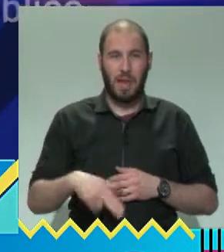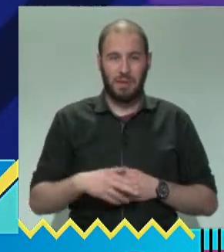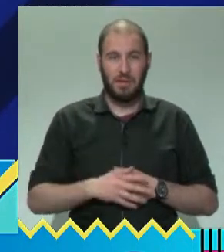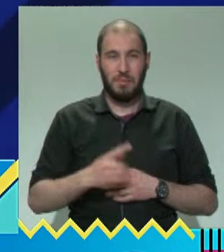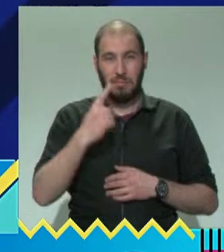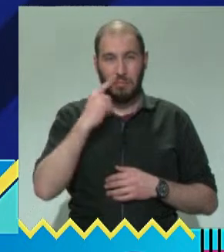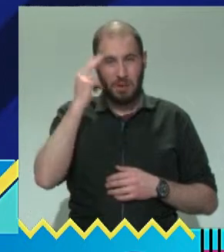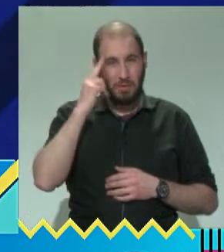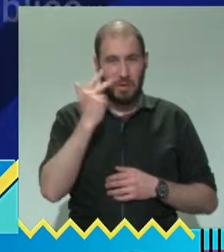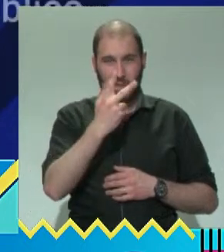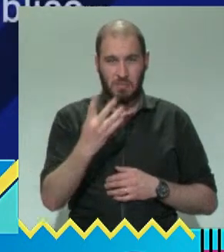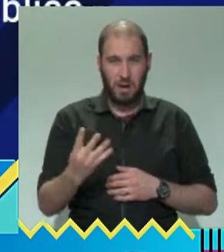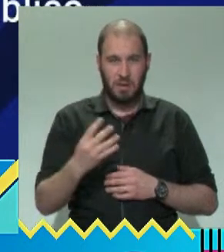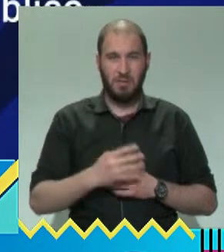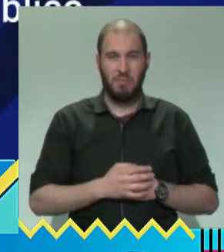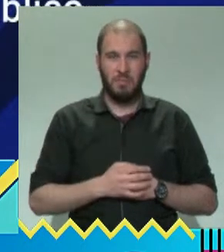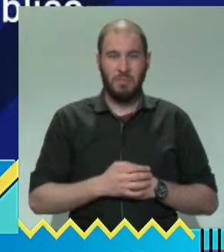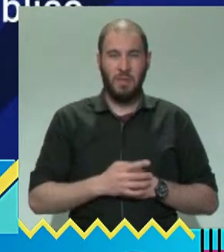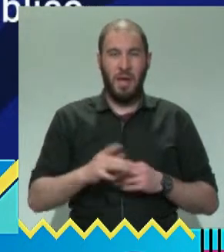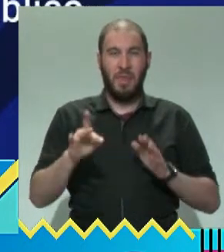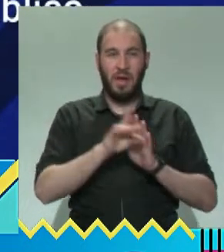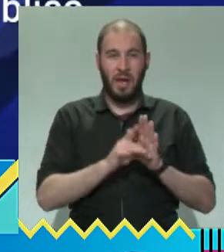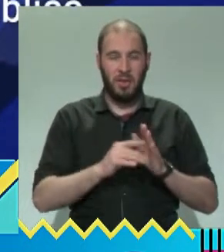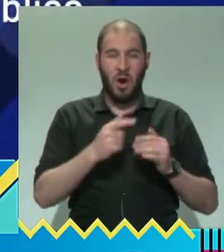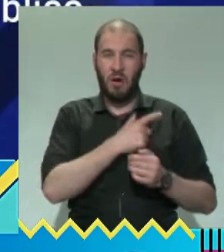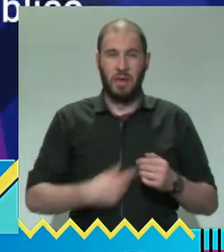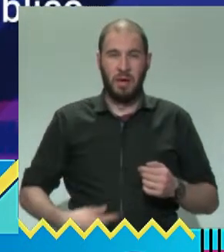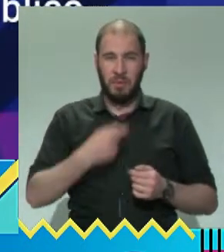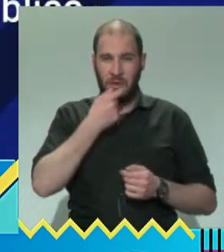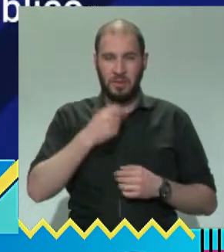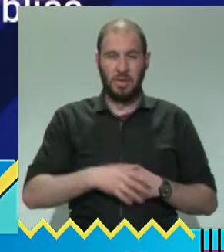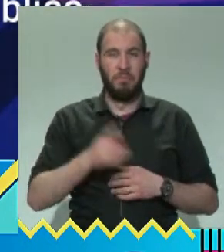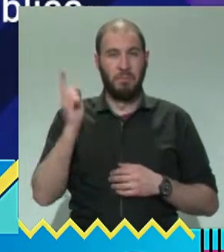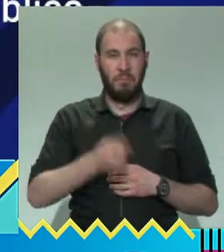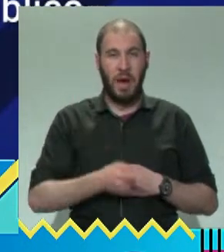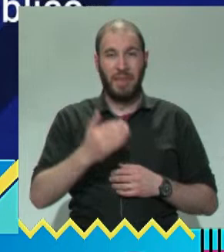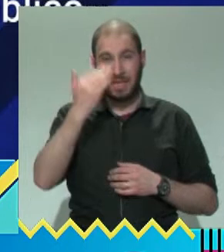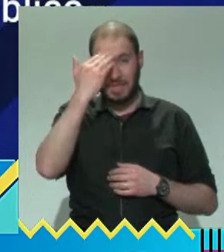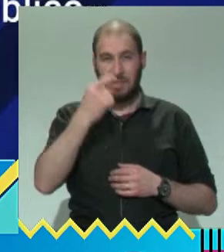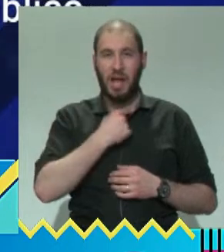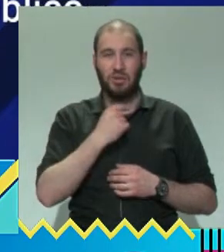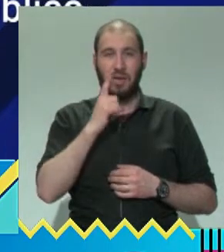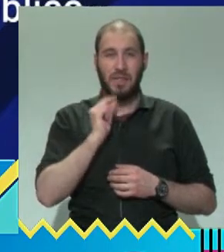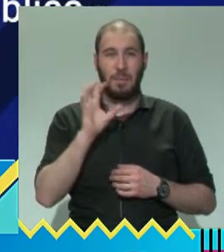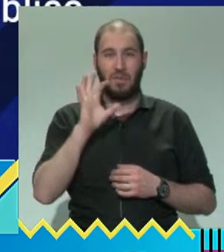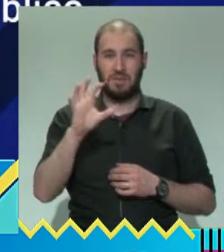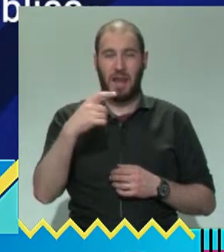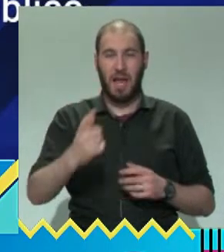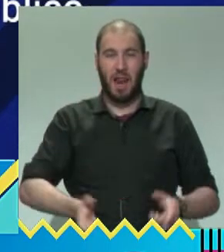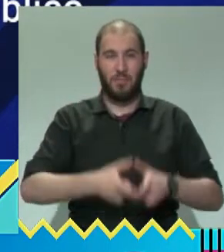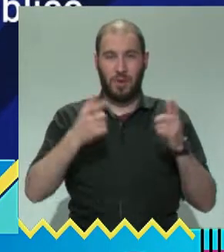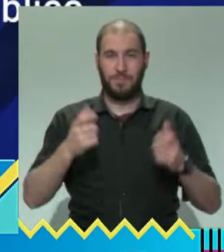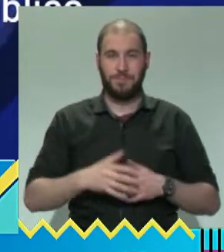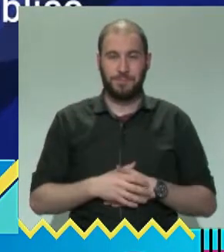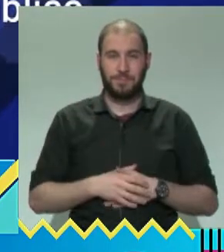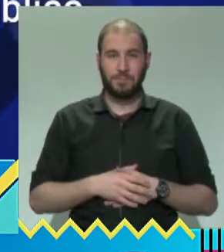en 1934, donde a partir de un decreto del Ejecutivo Provincial se establece el 15 de agosto como el Día Provincial del